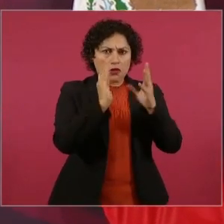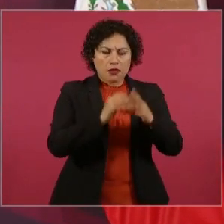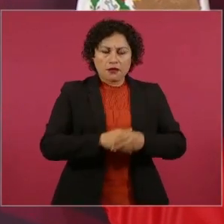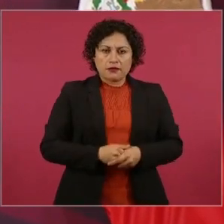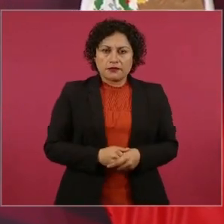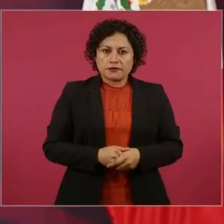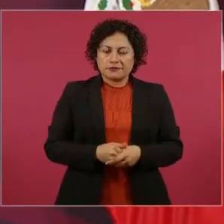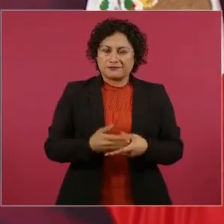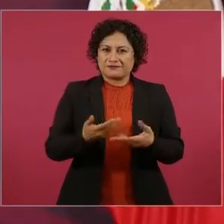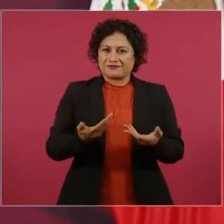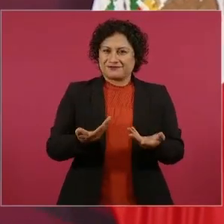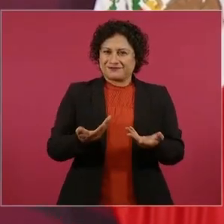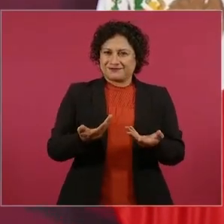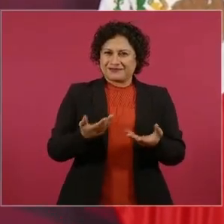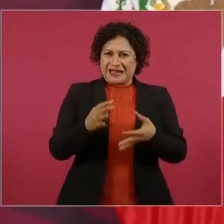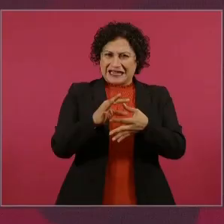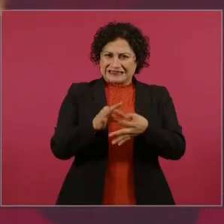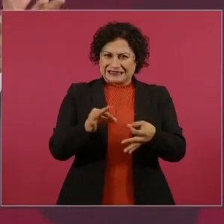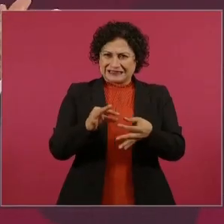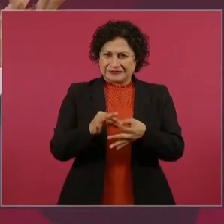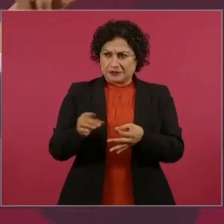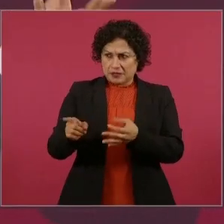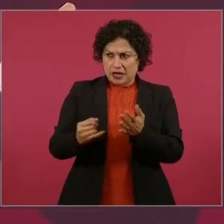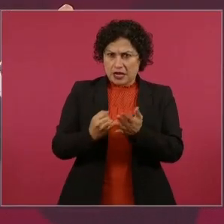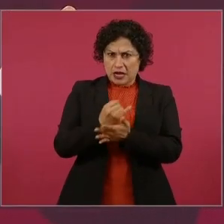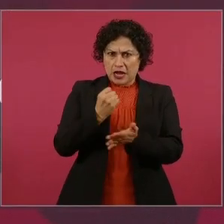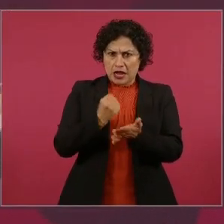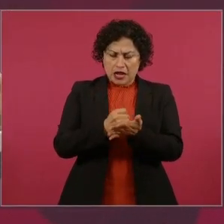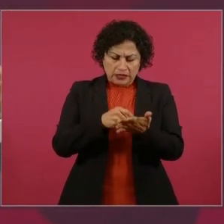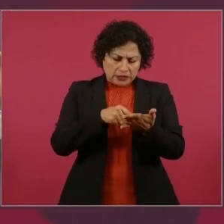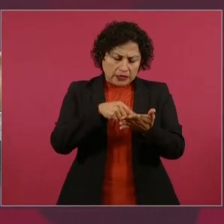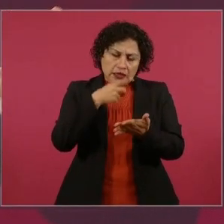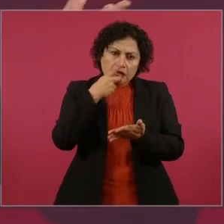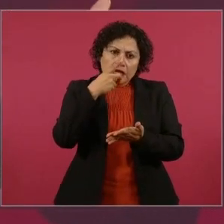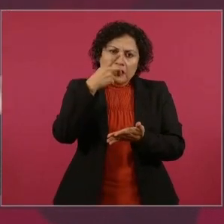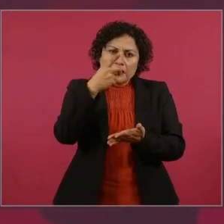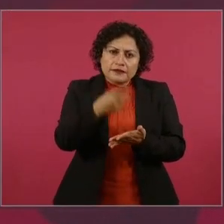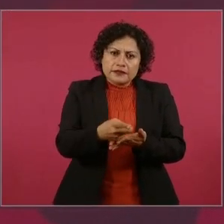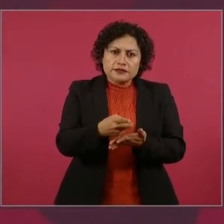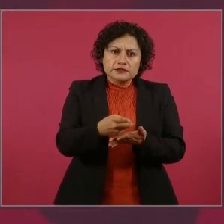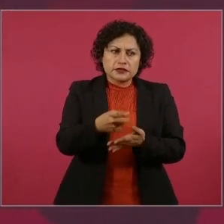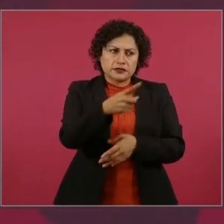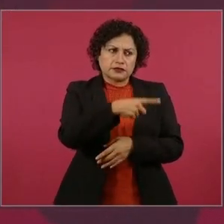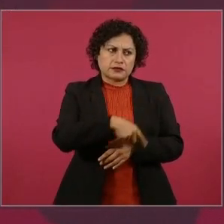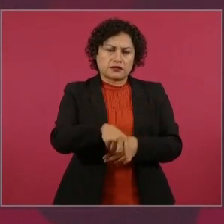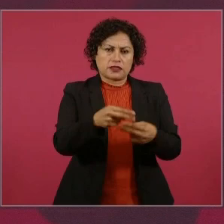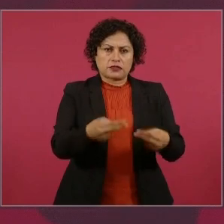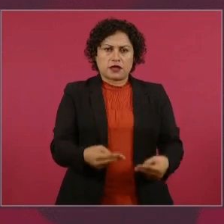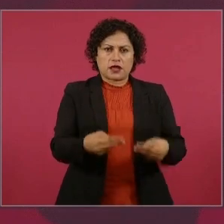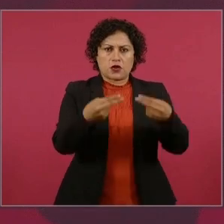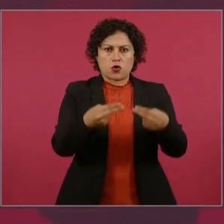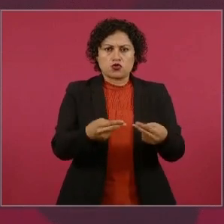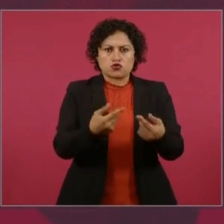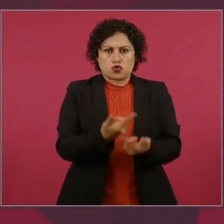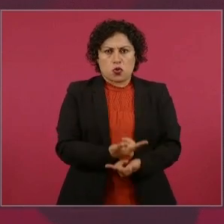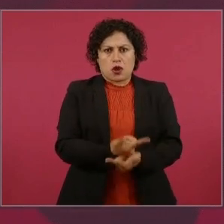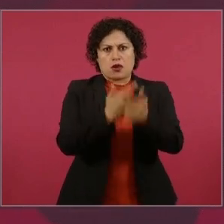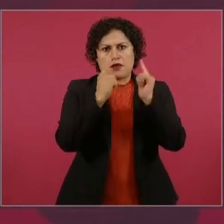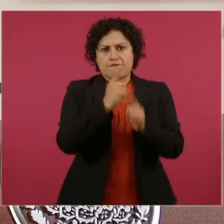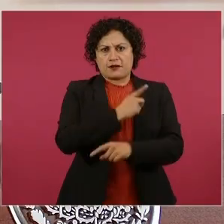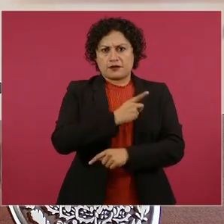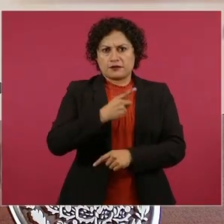excusa es de que se afecta la libertad de comercio ponen por